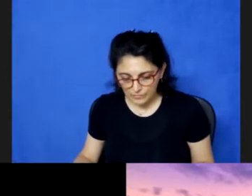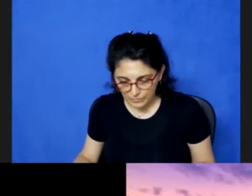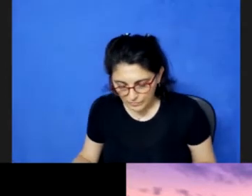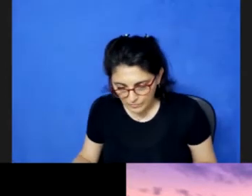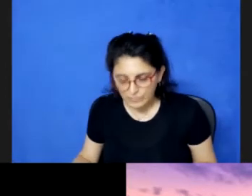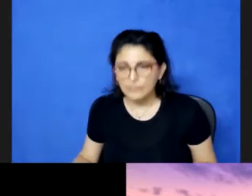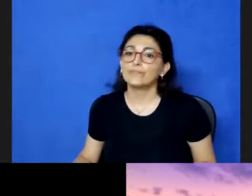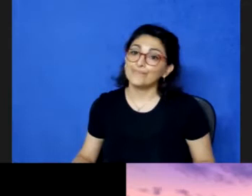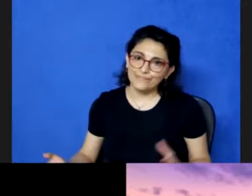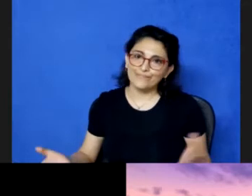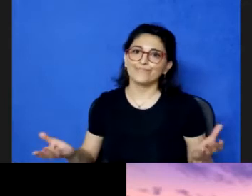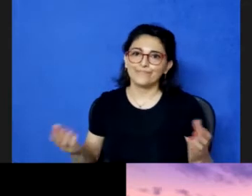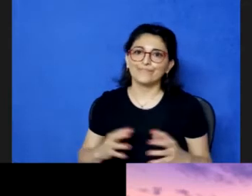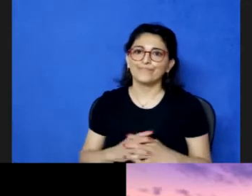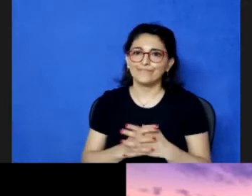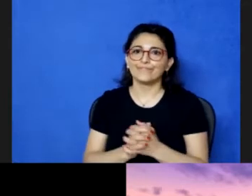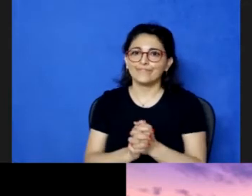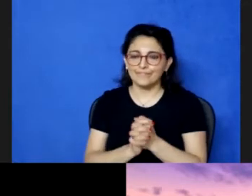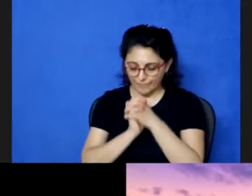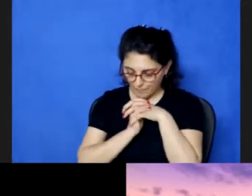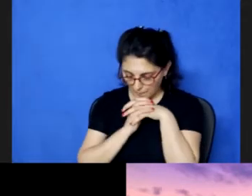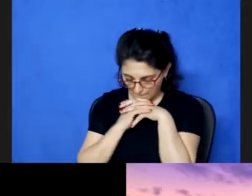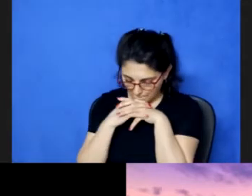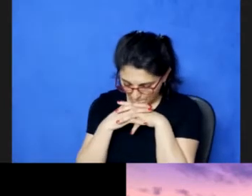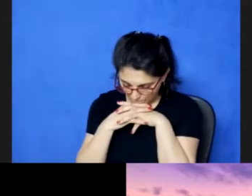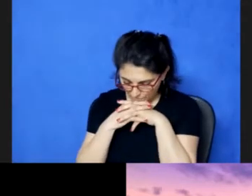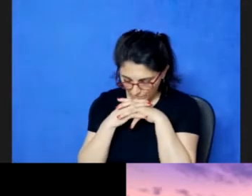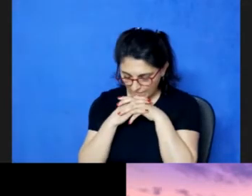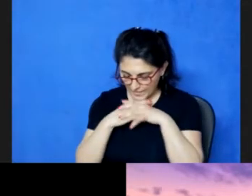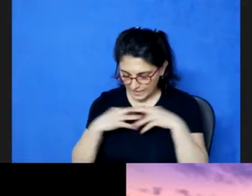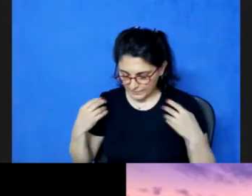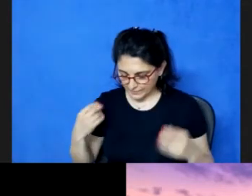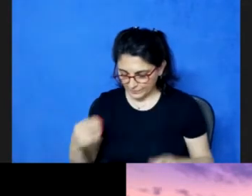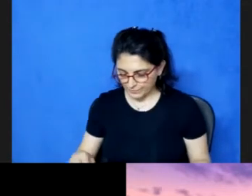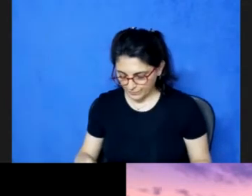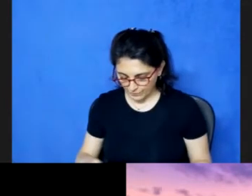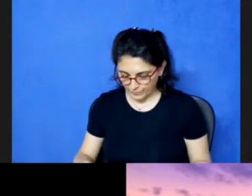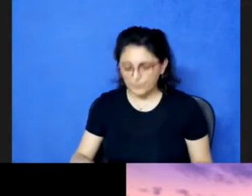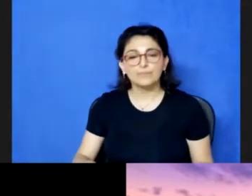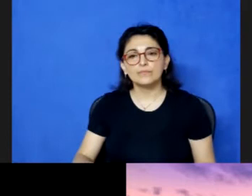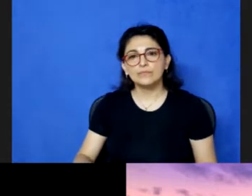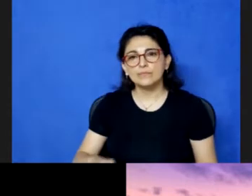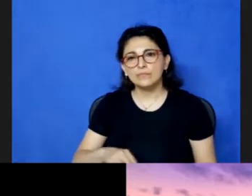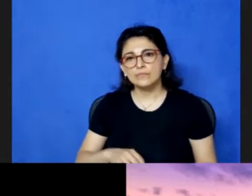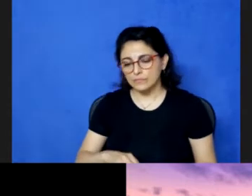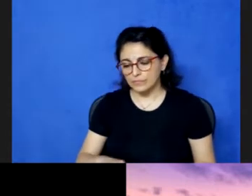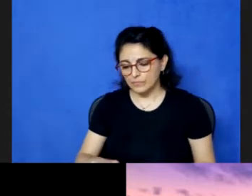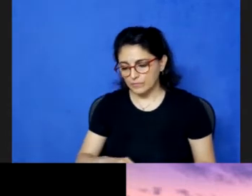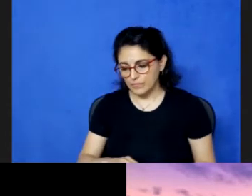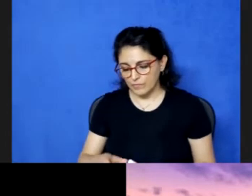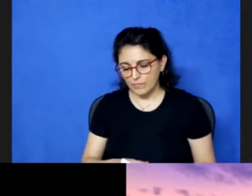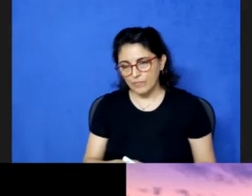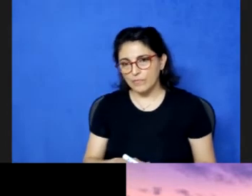vos. No es que el destino te da todo. Si quieres ganar la lotería, yo te ayudo a ganar,